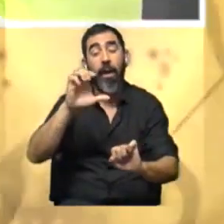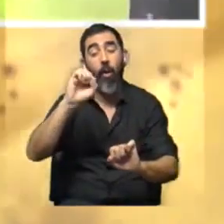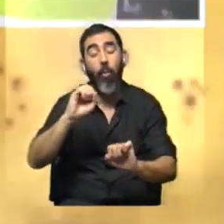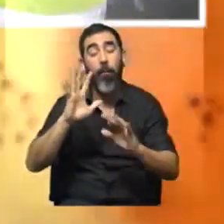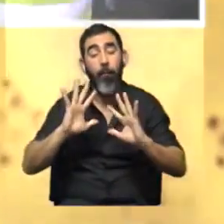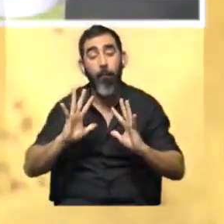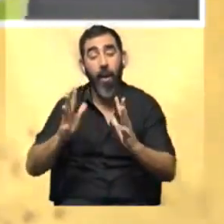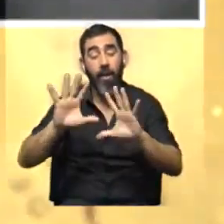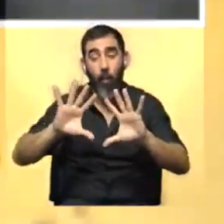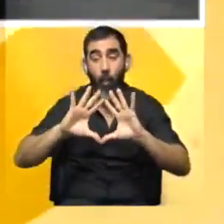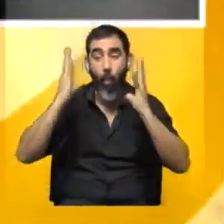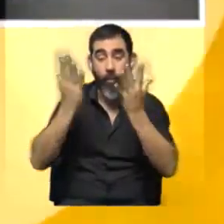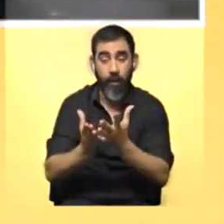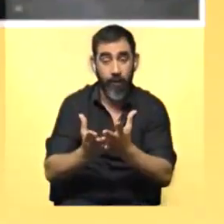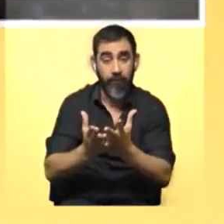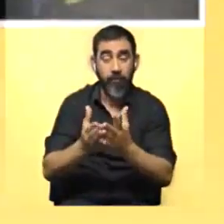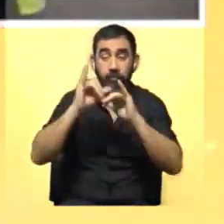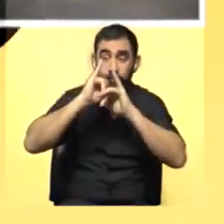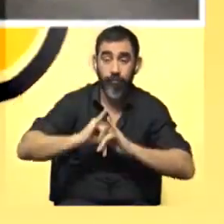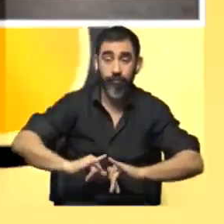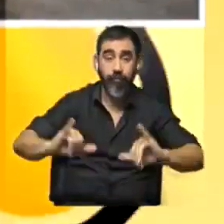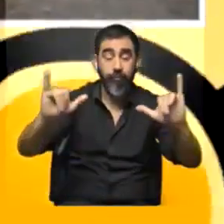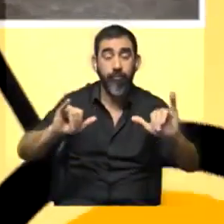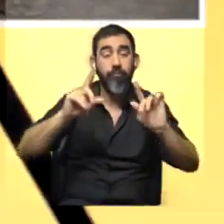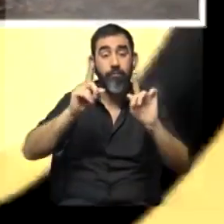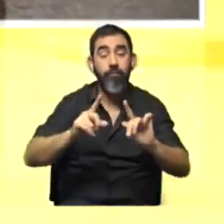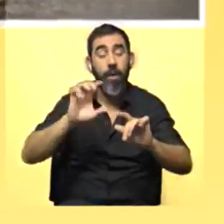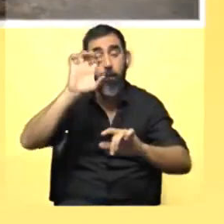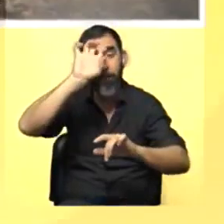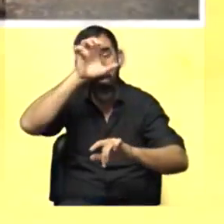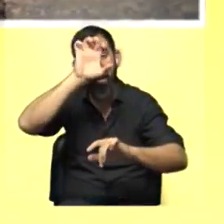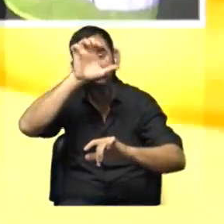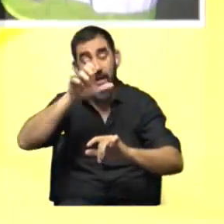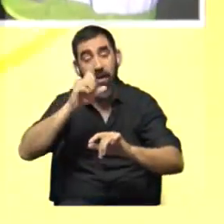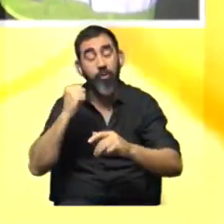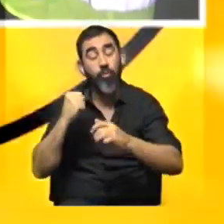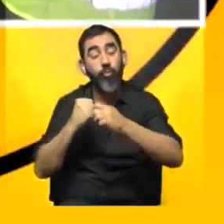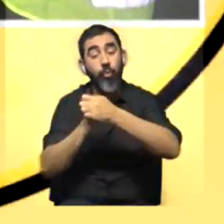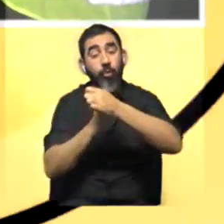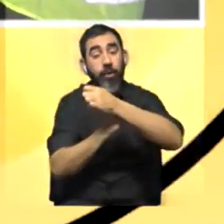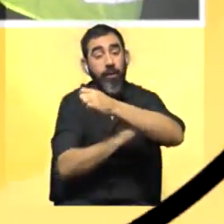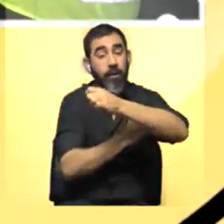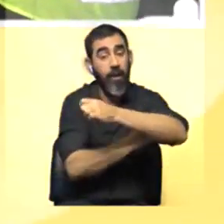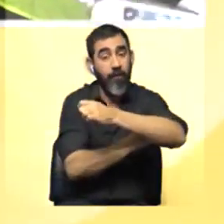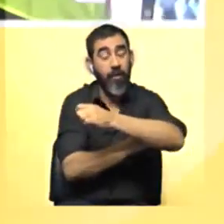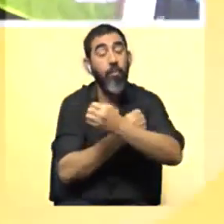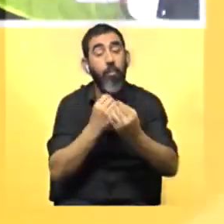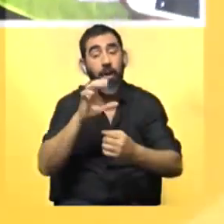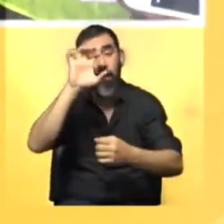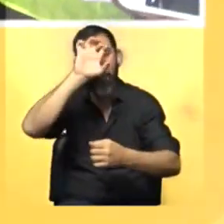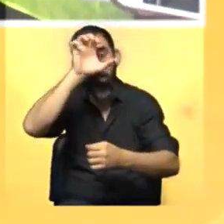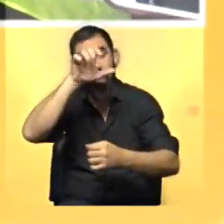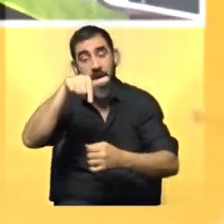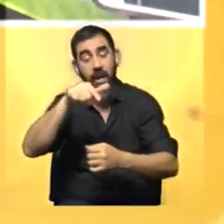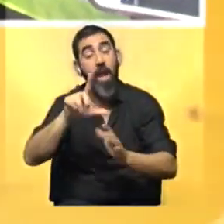de la UNESCO promueven lo que puede ser también la minería sustentable, es decir, porque la minería en ese caso